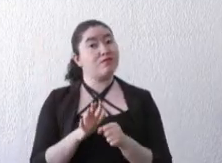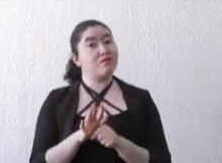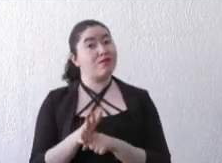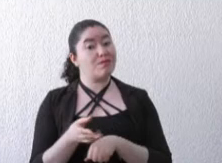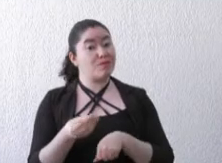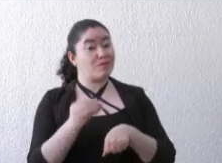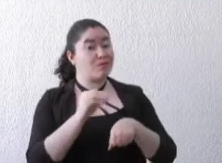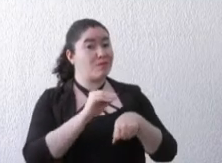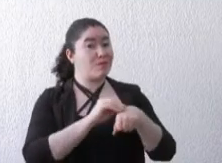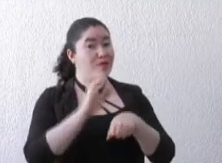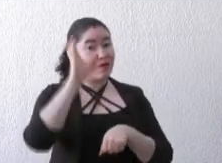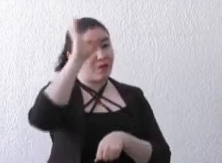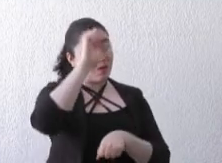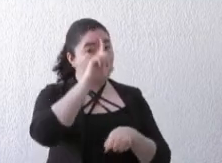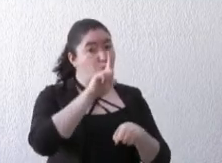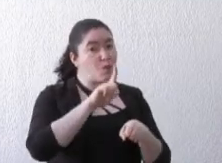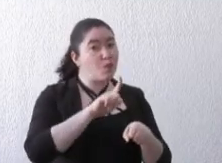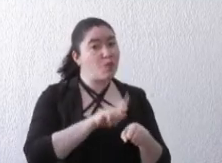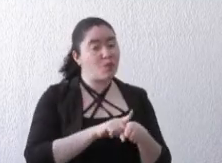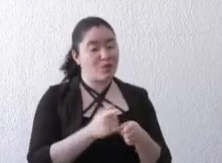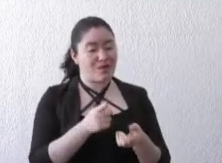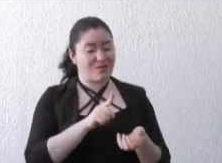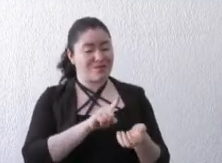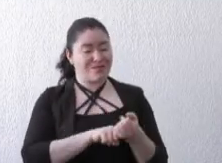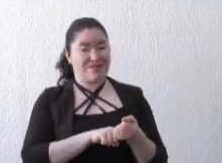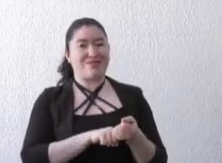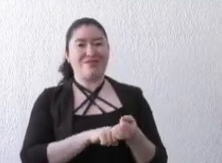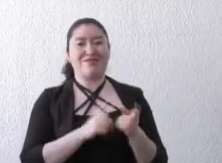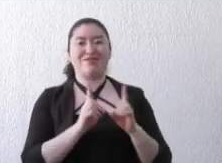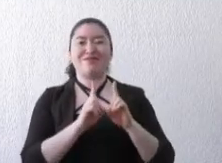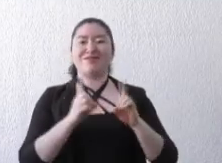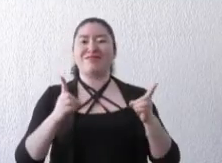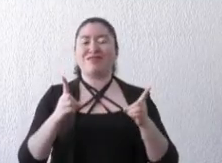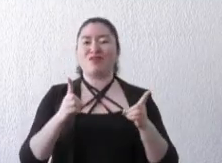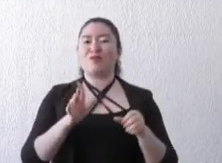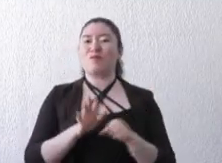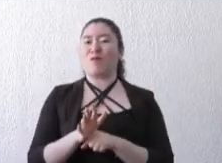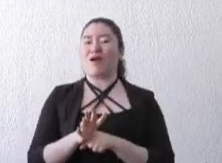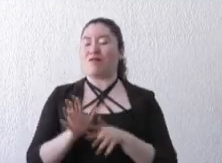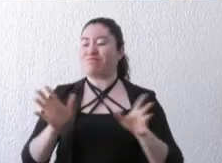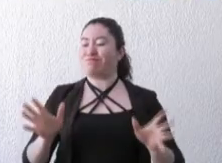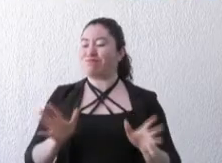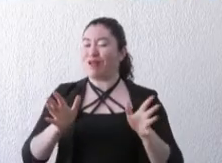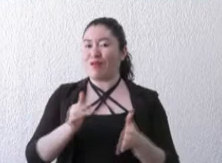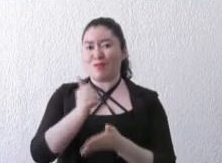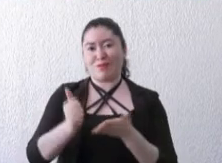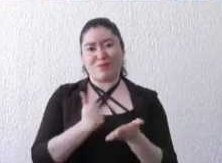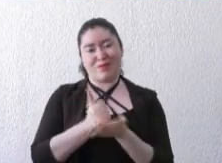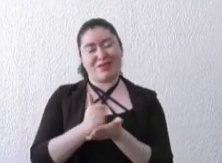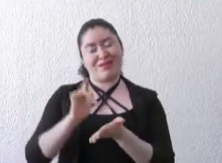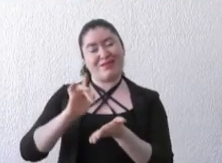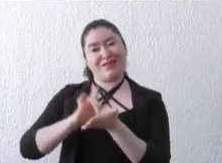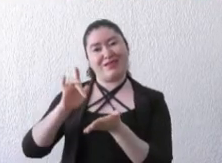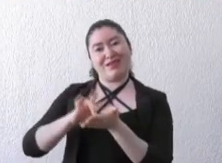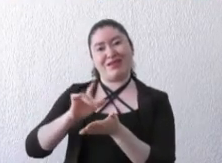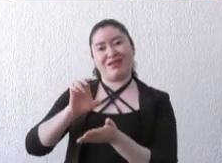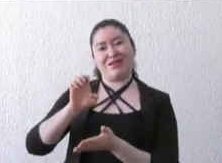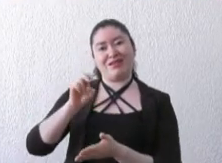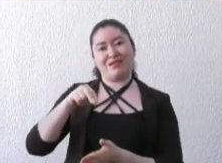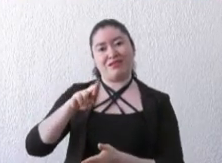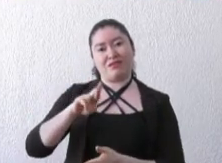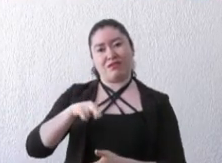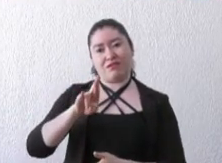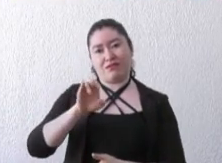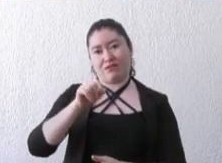de la cultura como parte del desarrollo de una ciudad. Así que gracias, Enrique, por este proyecto. Por